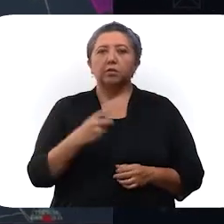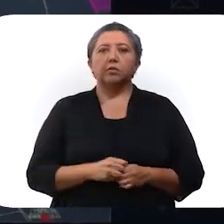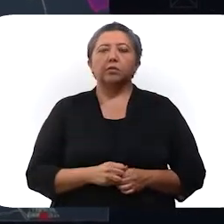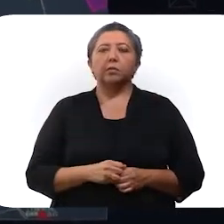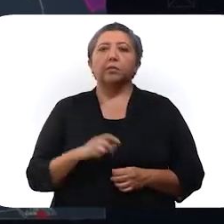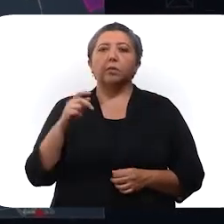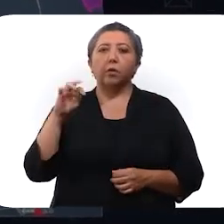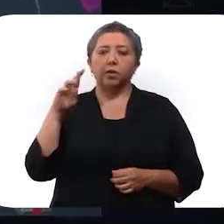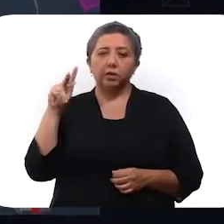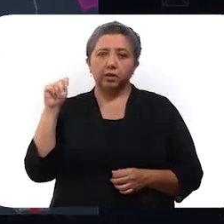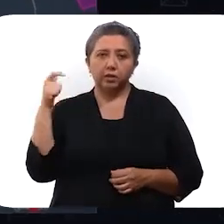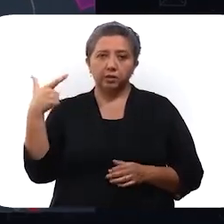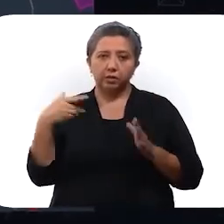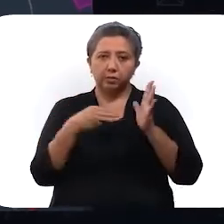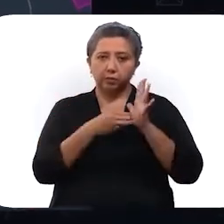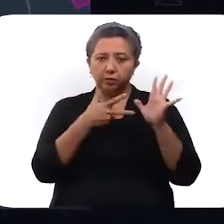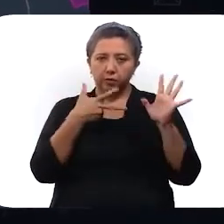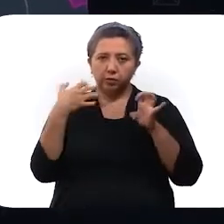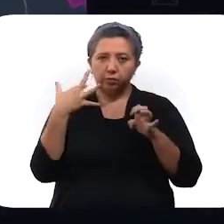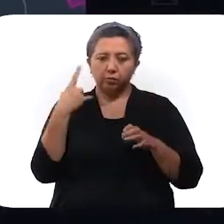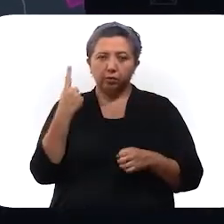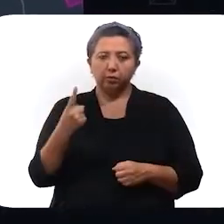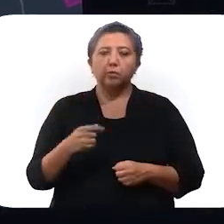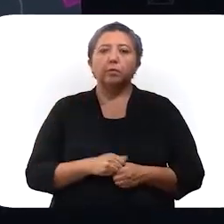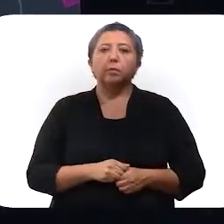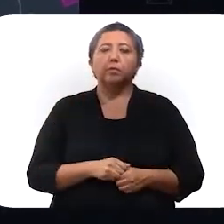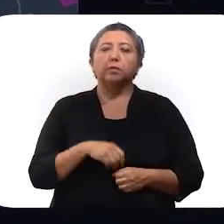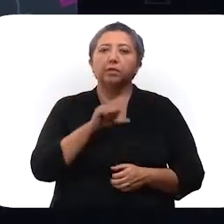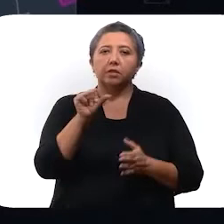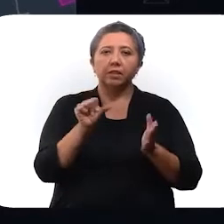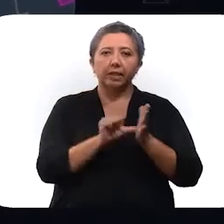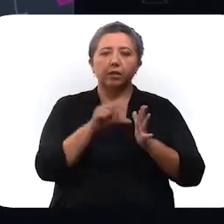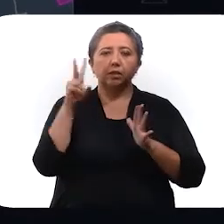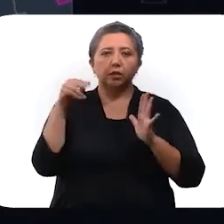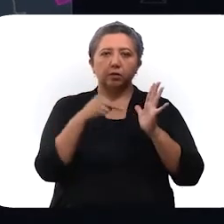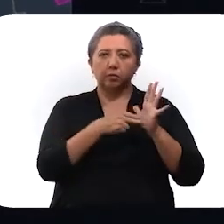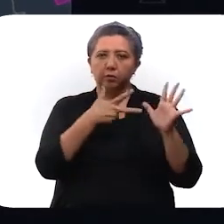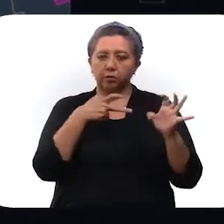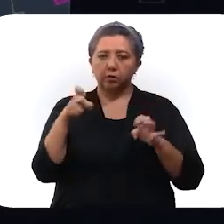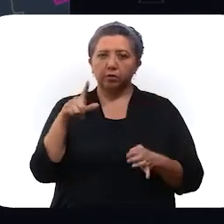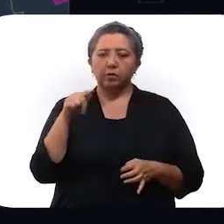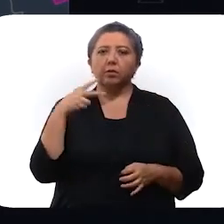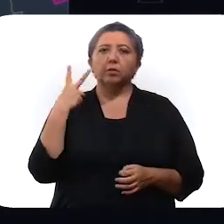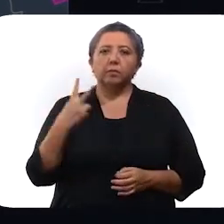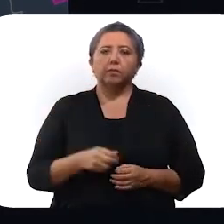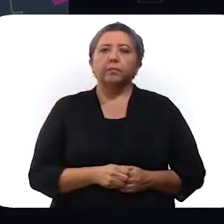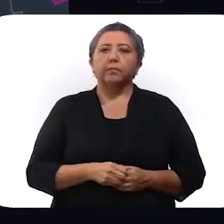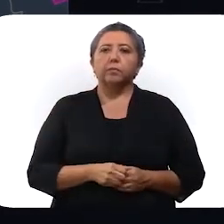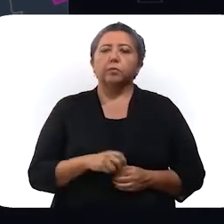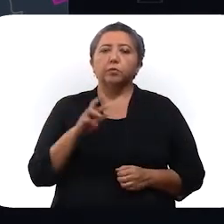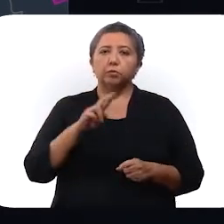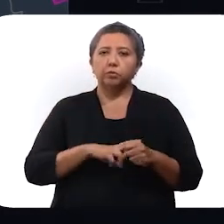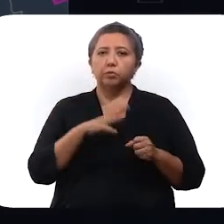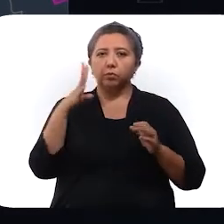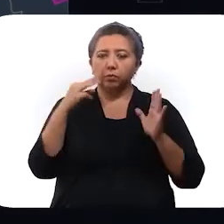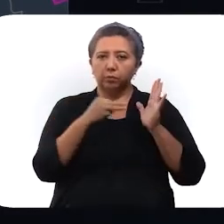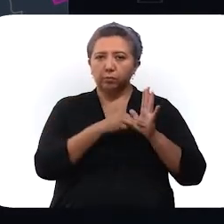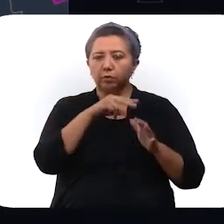8.562, en la zona oriente 7.851, en la zona centro 2.872, en la zona